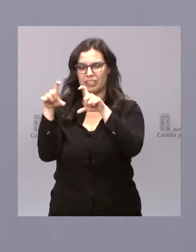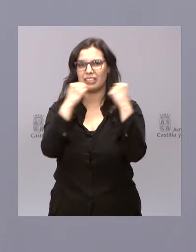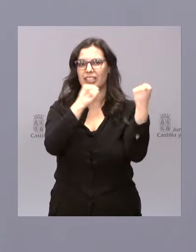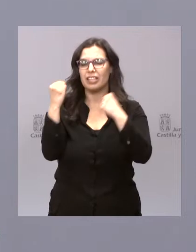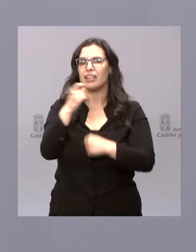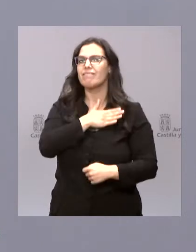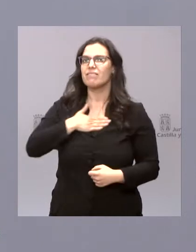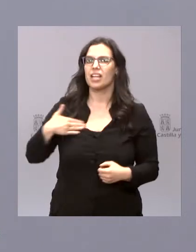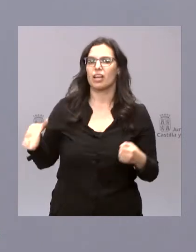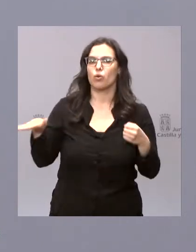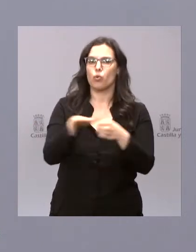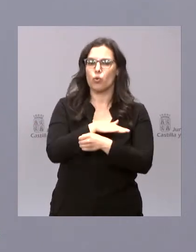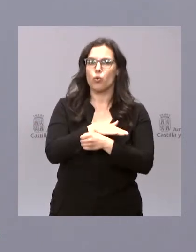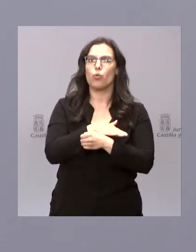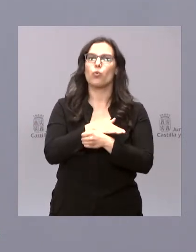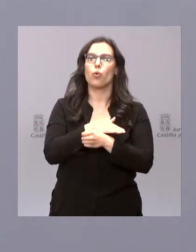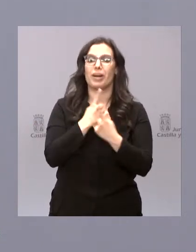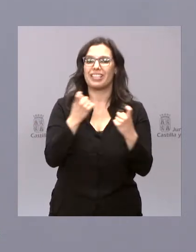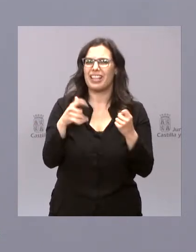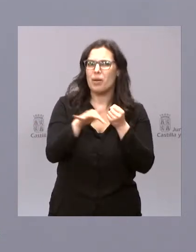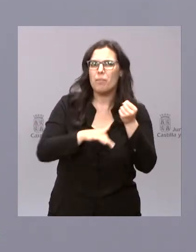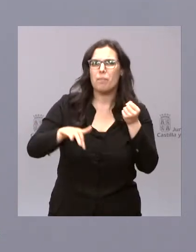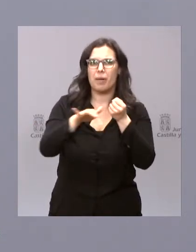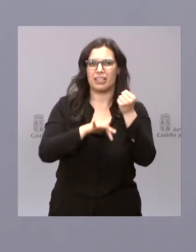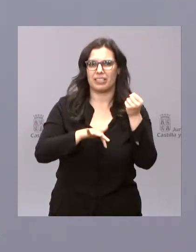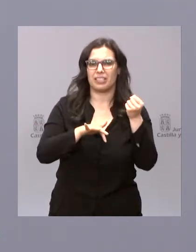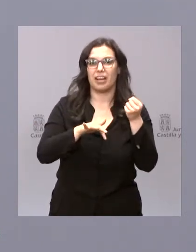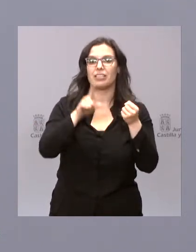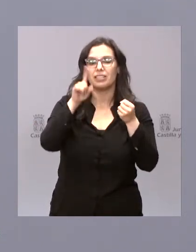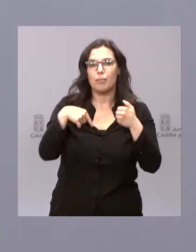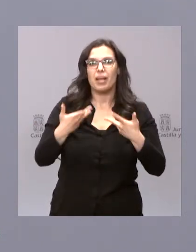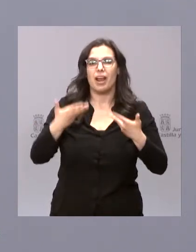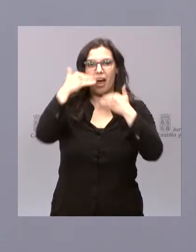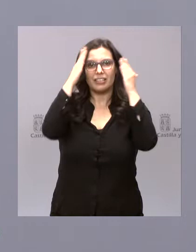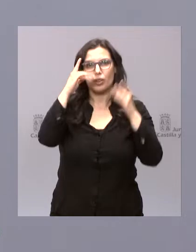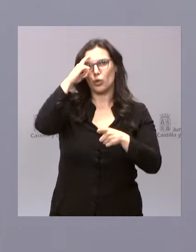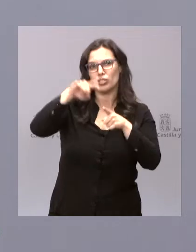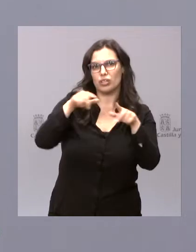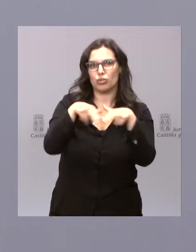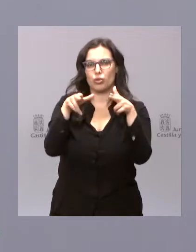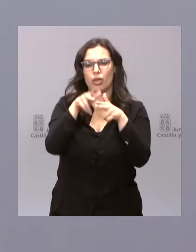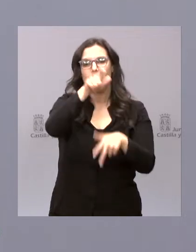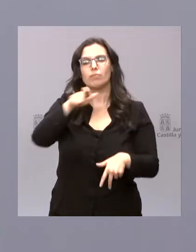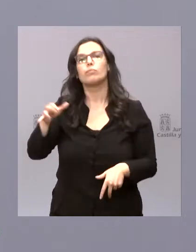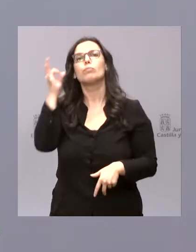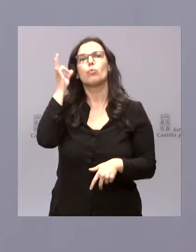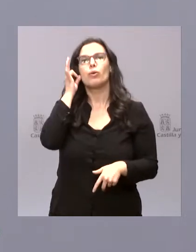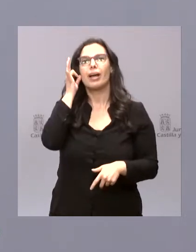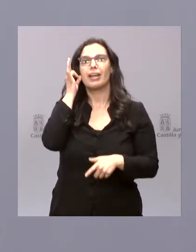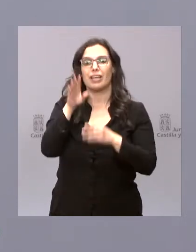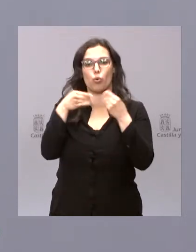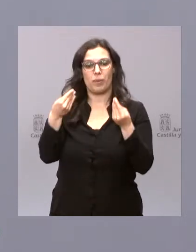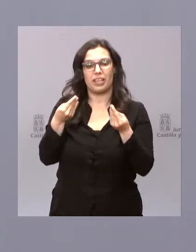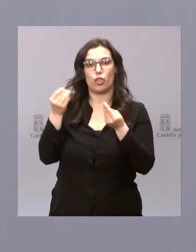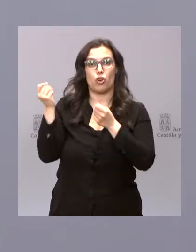de cobertura las necesidades básicas de subsistencia, así como la intervención psicosocial dirigida a las mujeres en situación administrativa irregular que